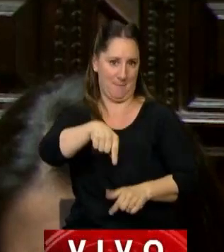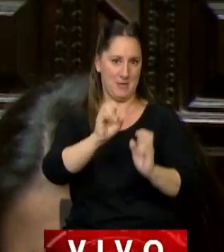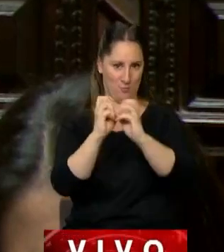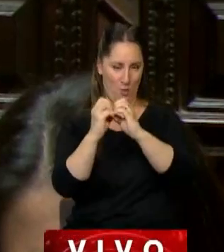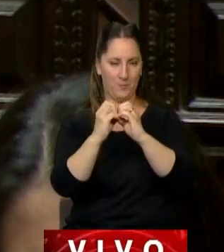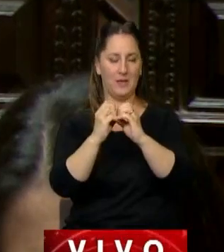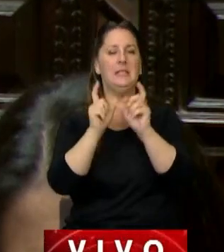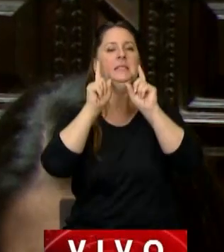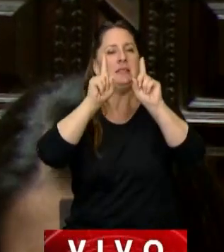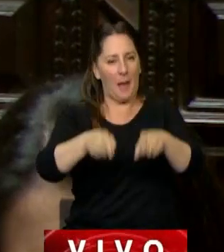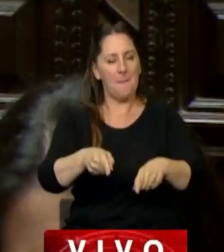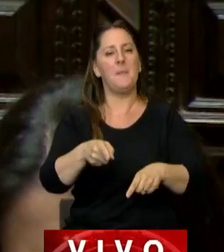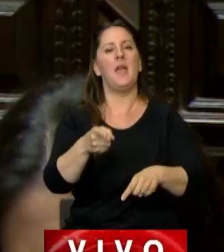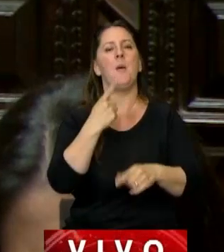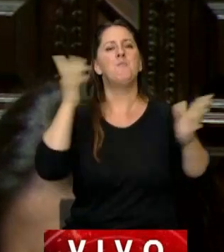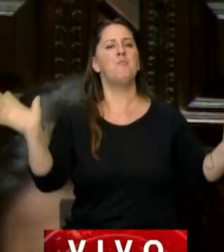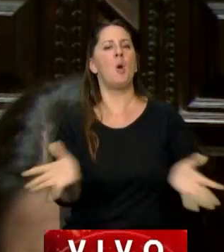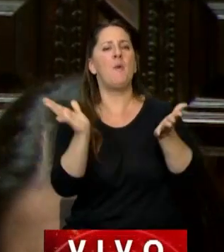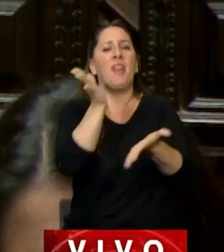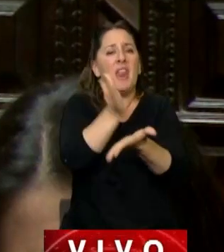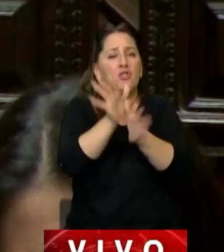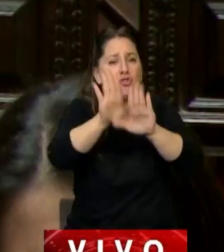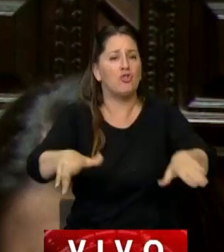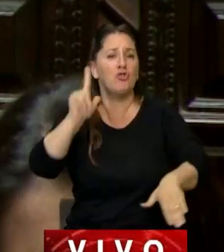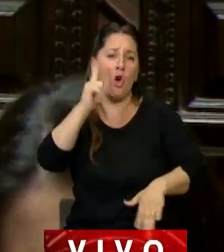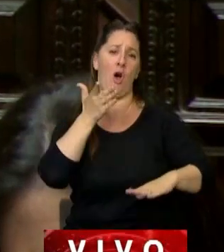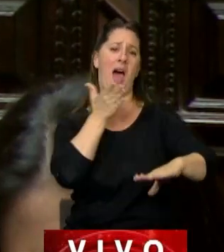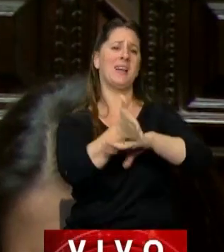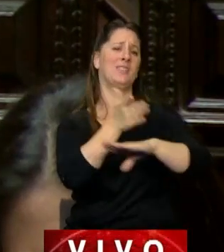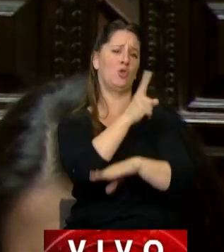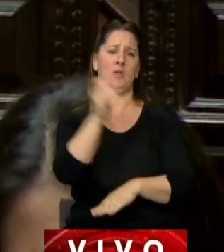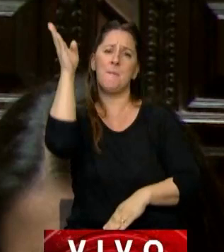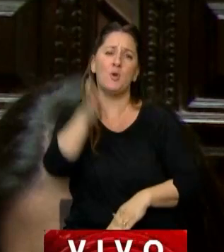hoy, pero también a promover el derecho de los niños sordos a tener acceso